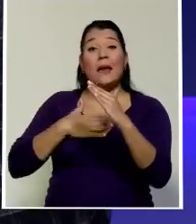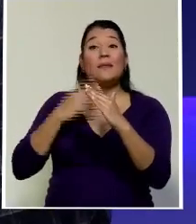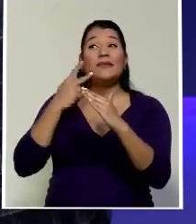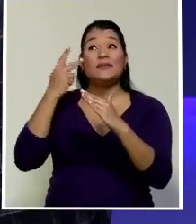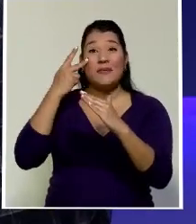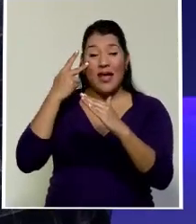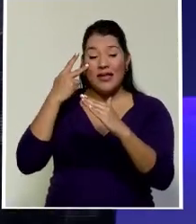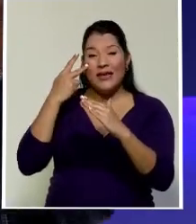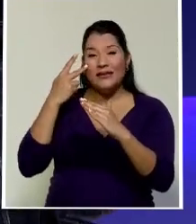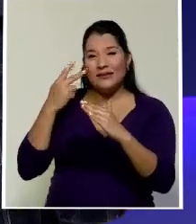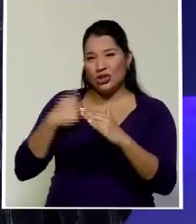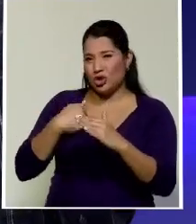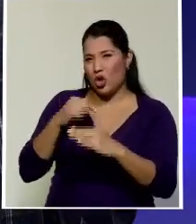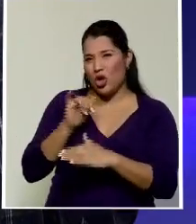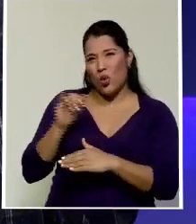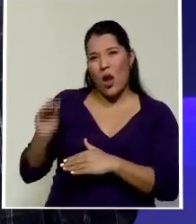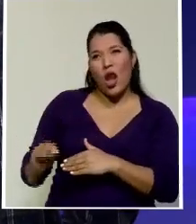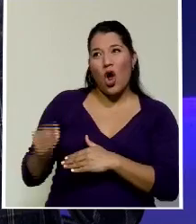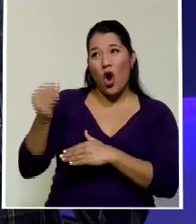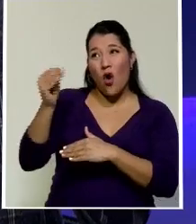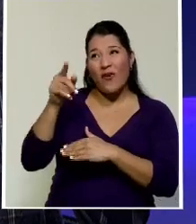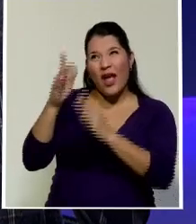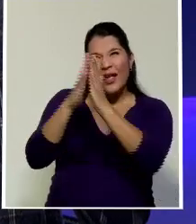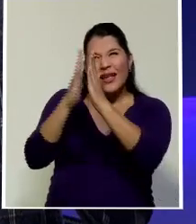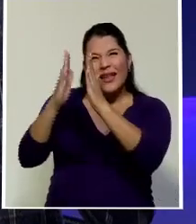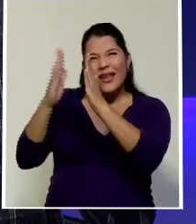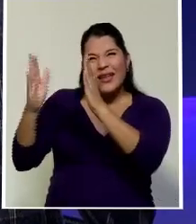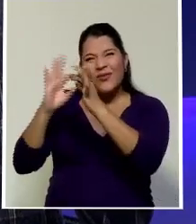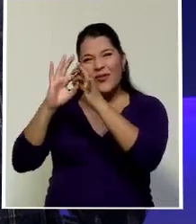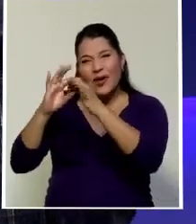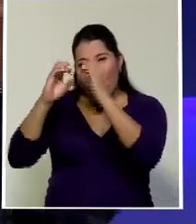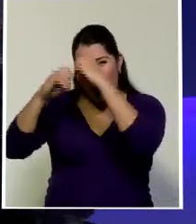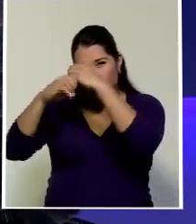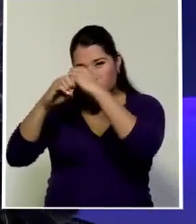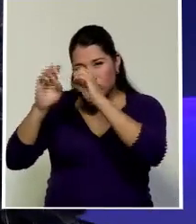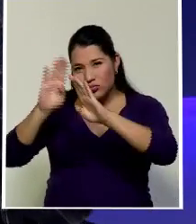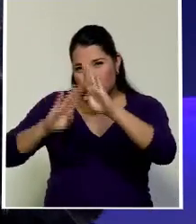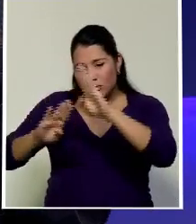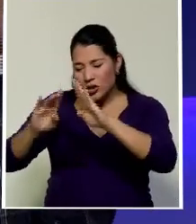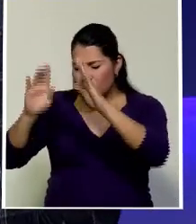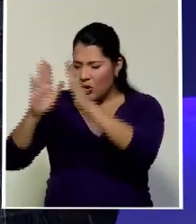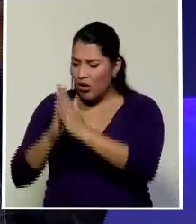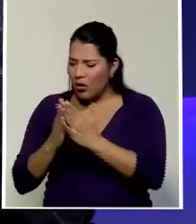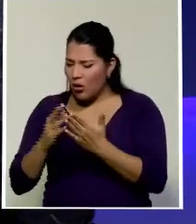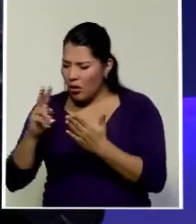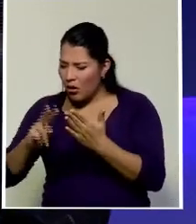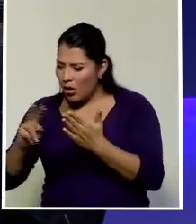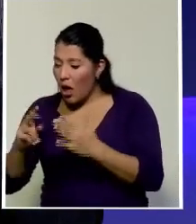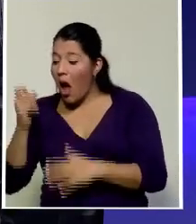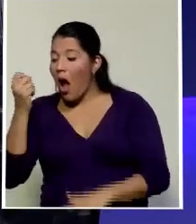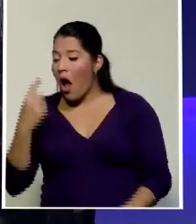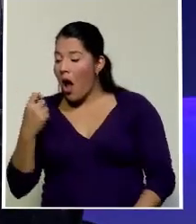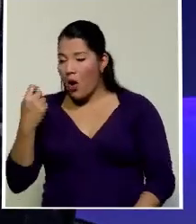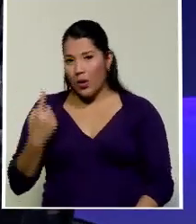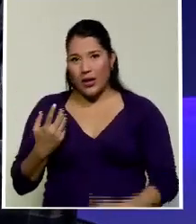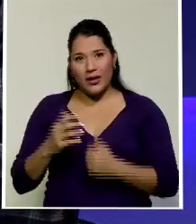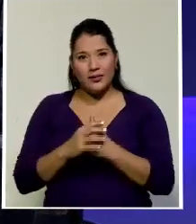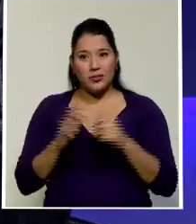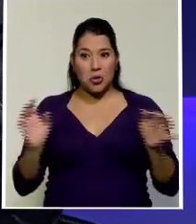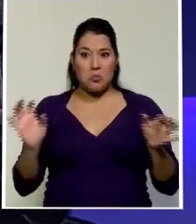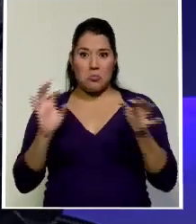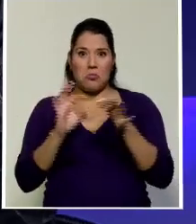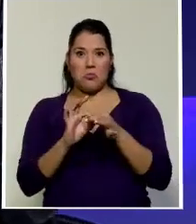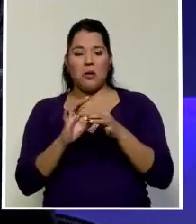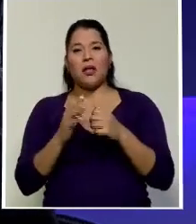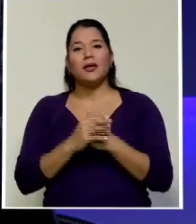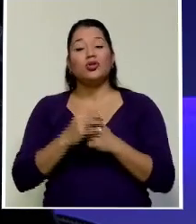jovencillo, y son dos cosas que en mi mente hicieron como, ok, aquí es donde está la solución, ¿verdad? La solución de la escritura que me interesa a mí, que me interesa leer mucho